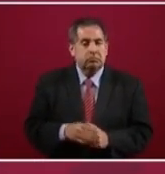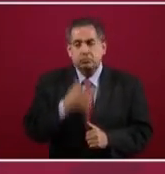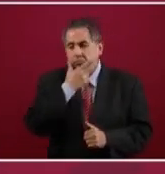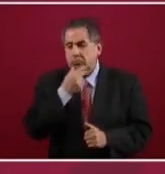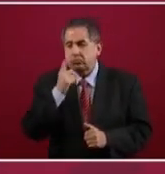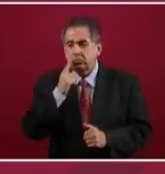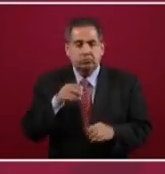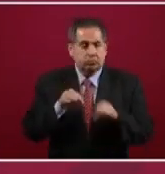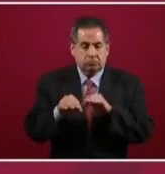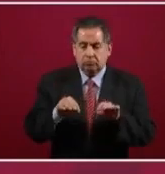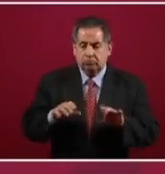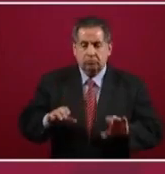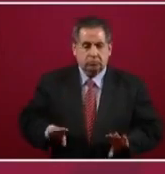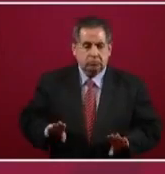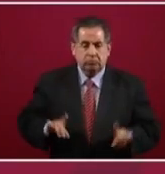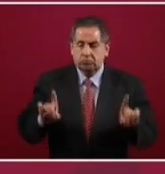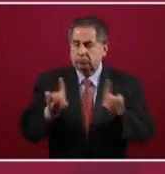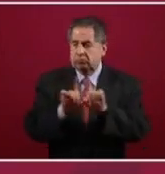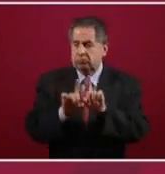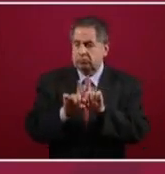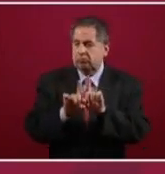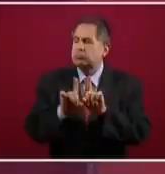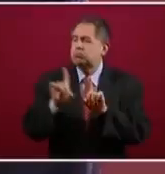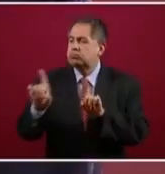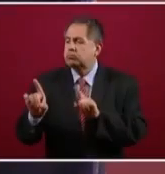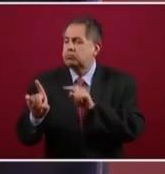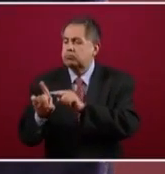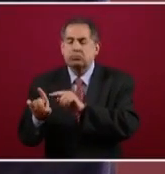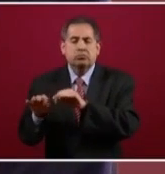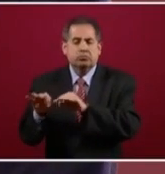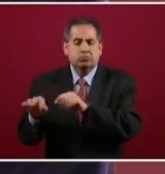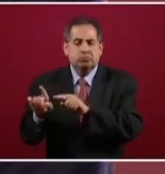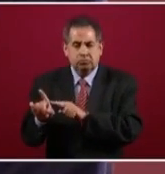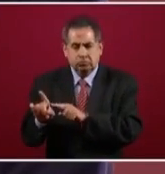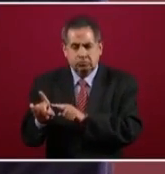parejas donde uno es